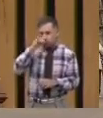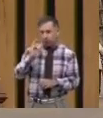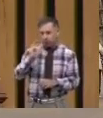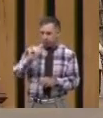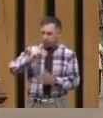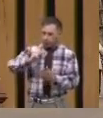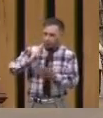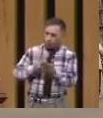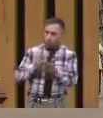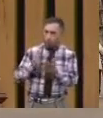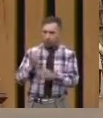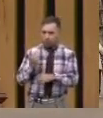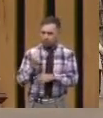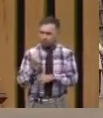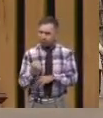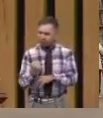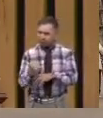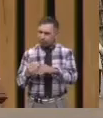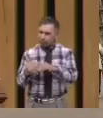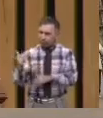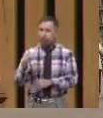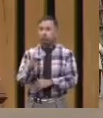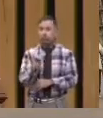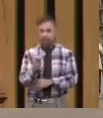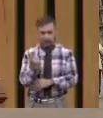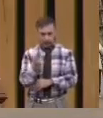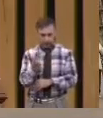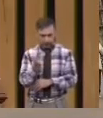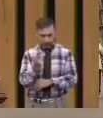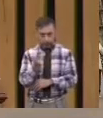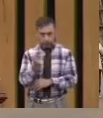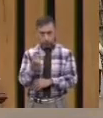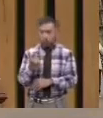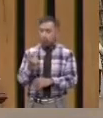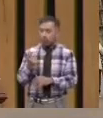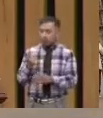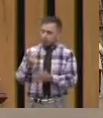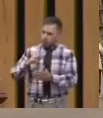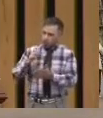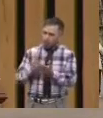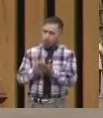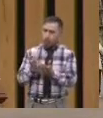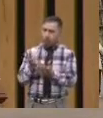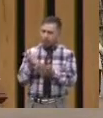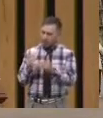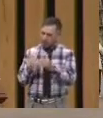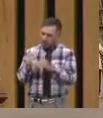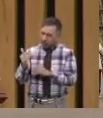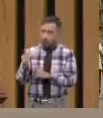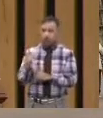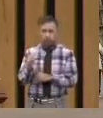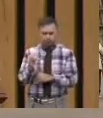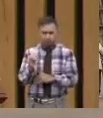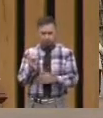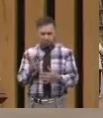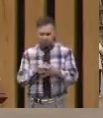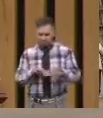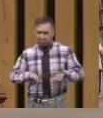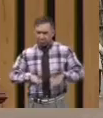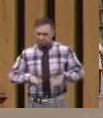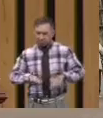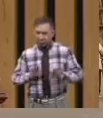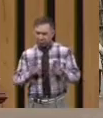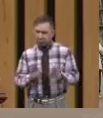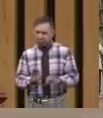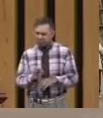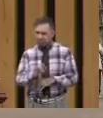severa, me parece que la sanción económica es la adecuada y no le encuentro ningún sentido,